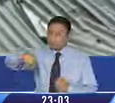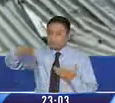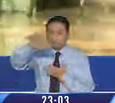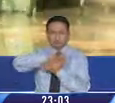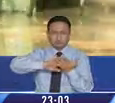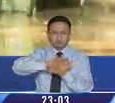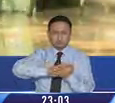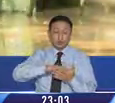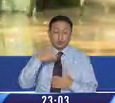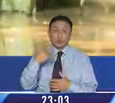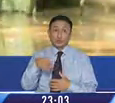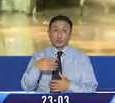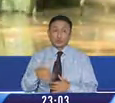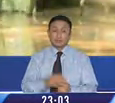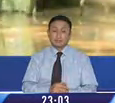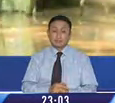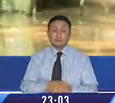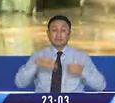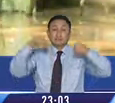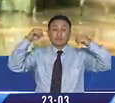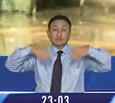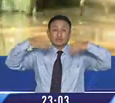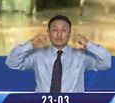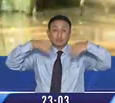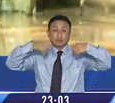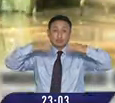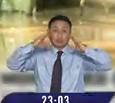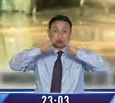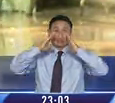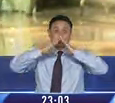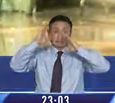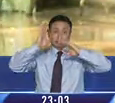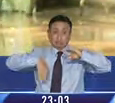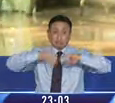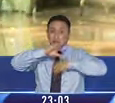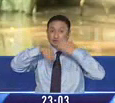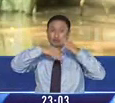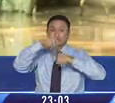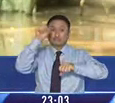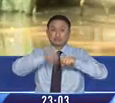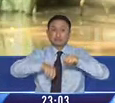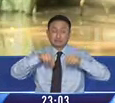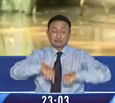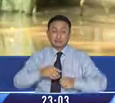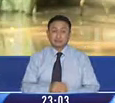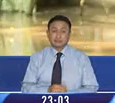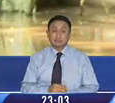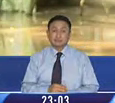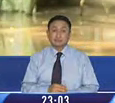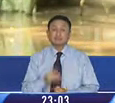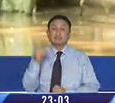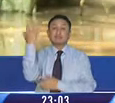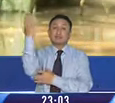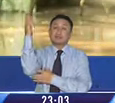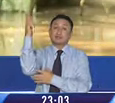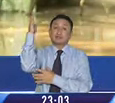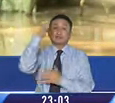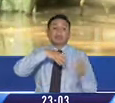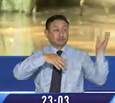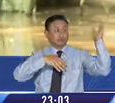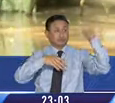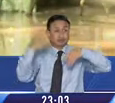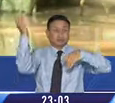quedaron. La lluvia se llevaron parte de nuestra casa. Todo se inundó y el fuerte viento provocó la caída de muchos árboles sobre la otra mitad que